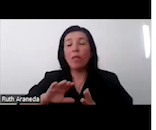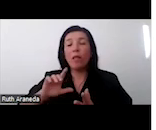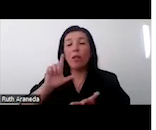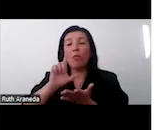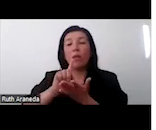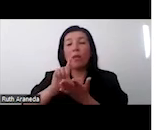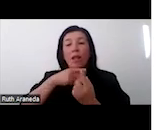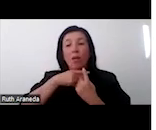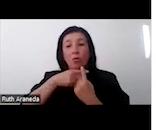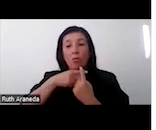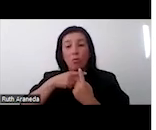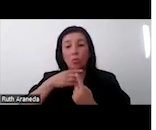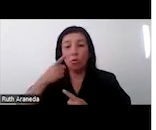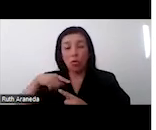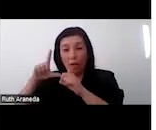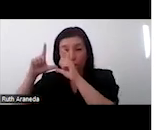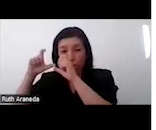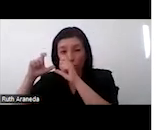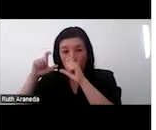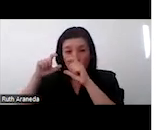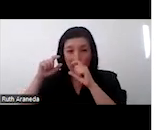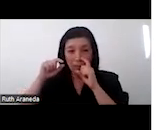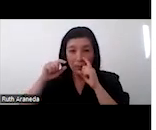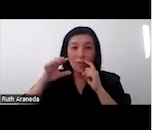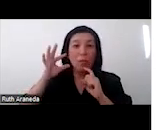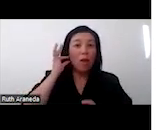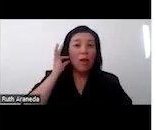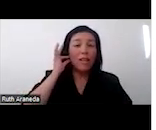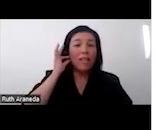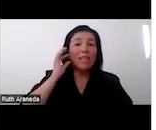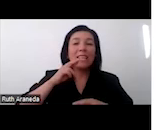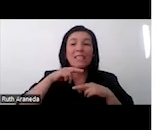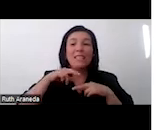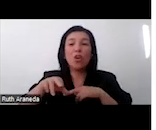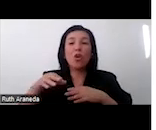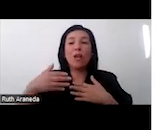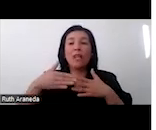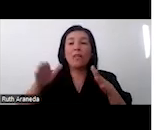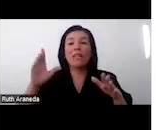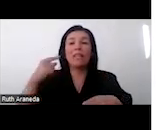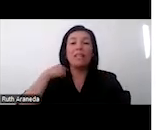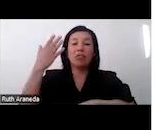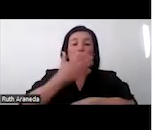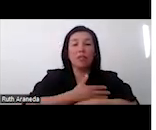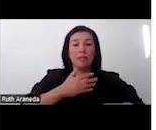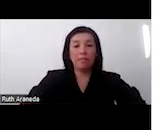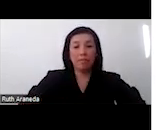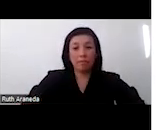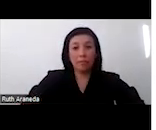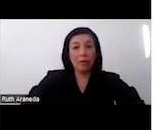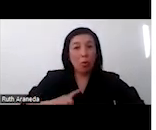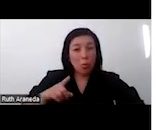acá en la izquierda vemos otra fotografía de Mujer y Río Libre en Quillota. Algo que no puedo dejar